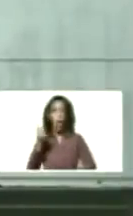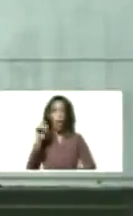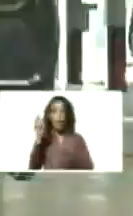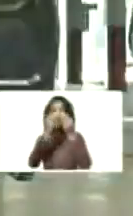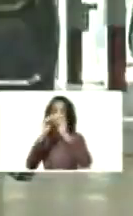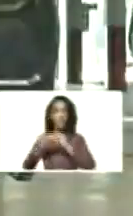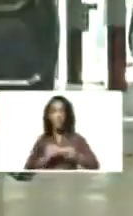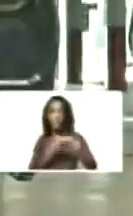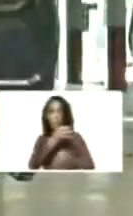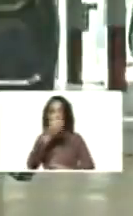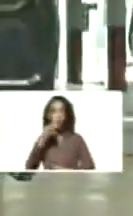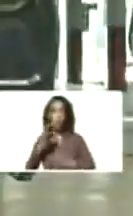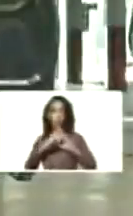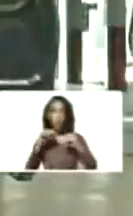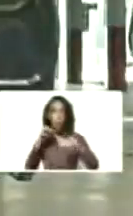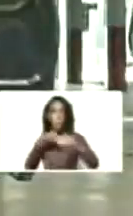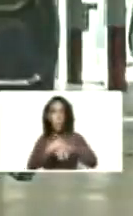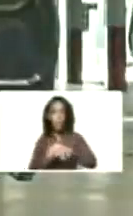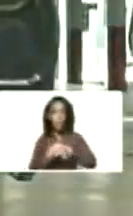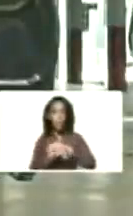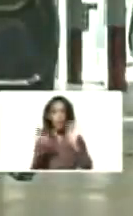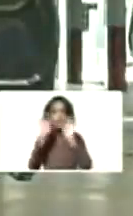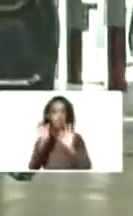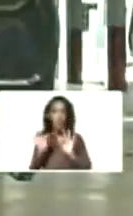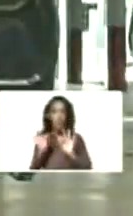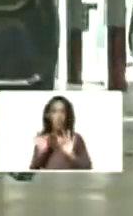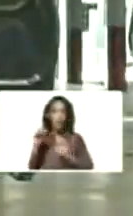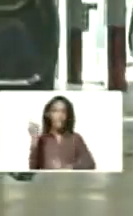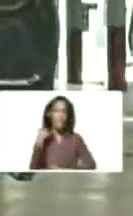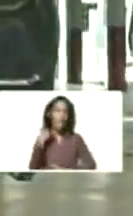la calidad de todos los trenes de vieja generación,